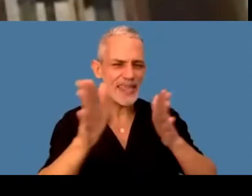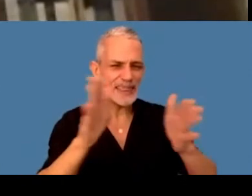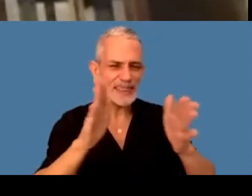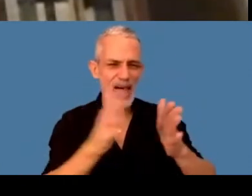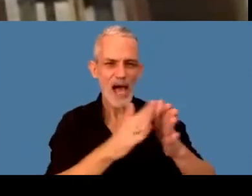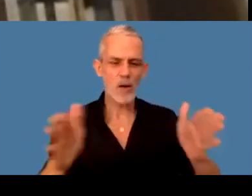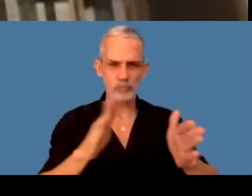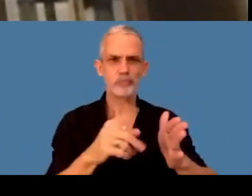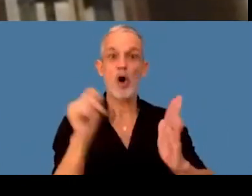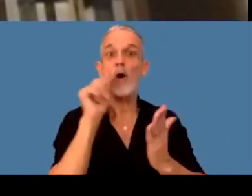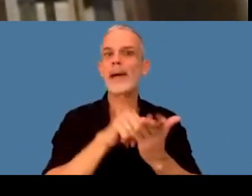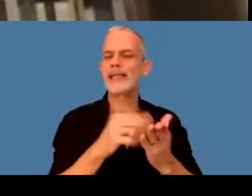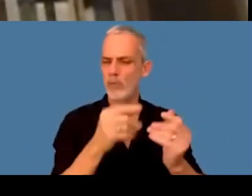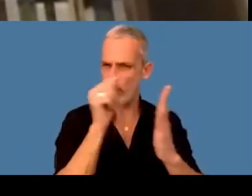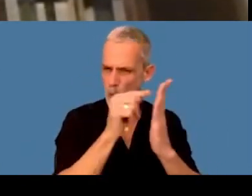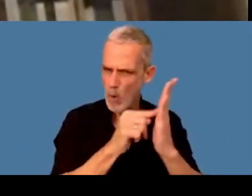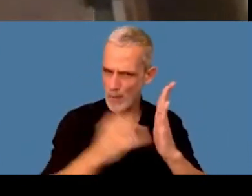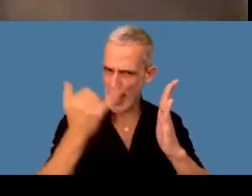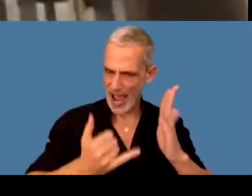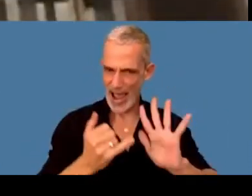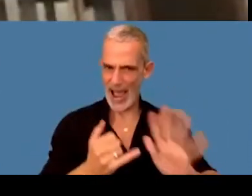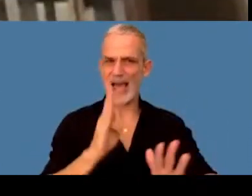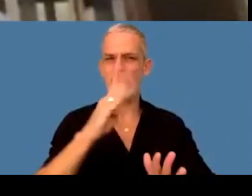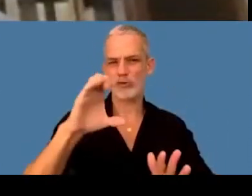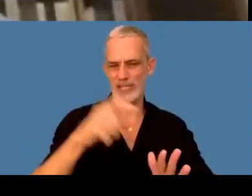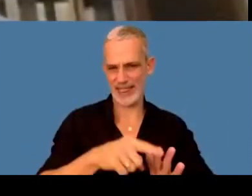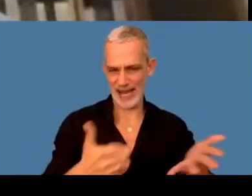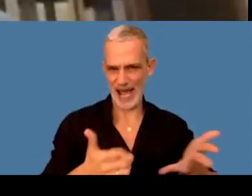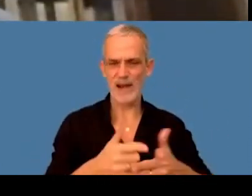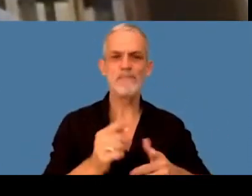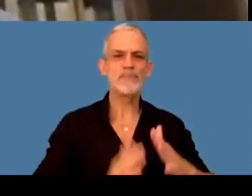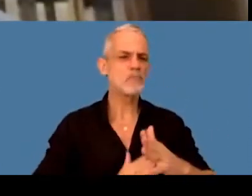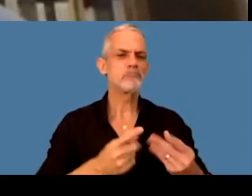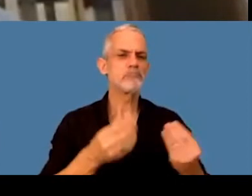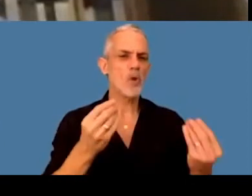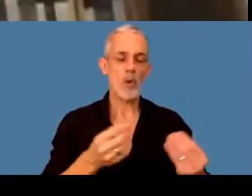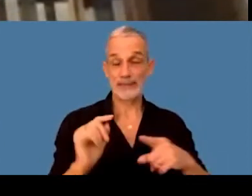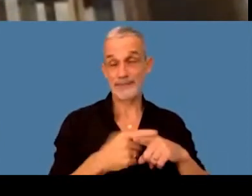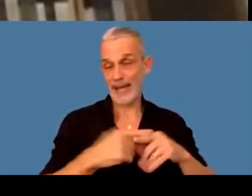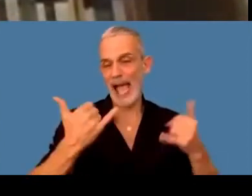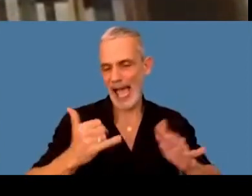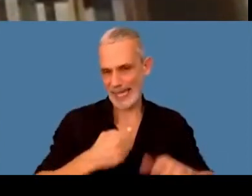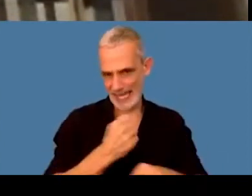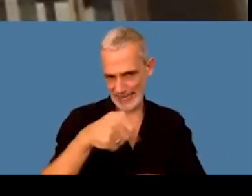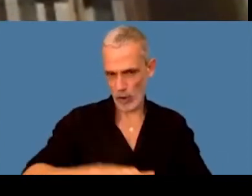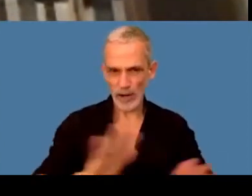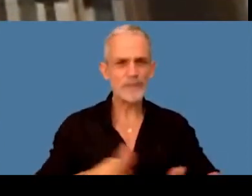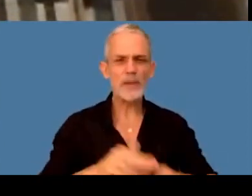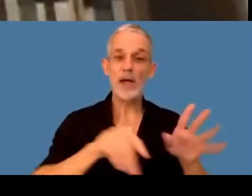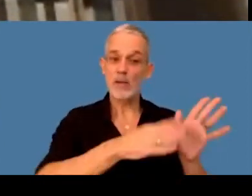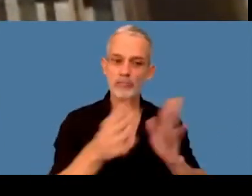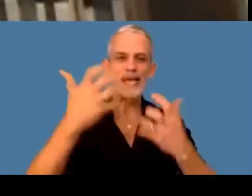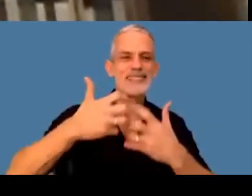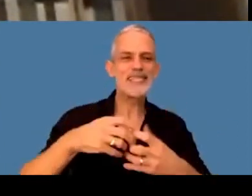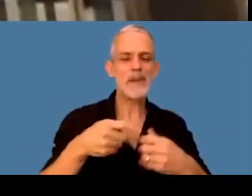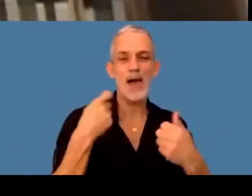ciertos objetivos. También en torno a los cuales hay un montón de discusiones. Después tenemos los sistemas jubilatorios, no sé